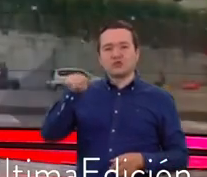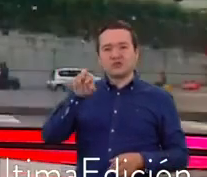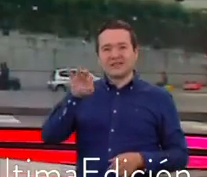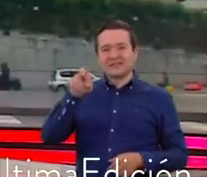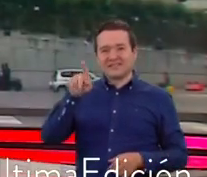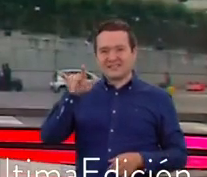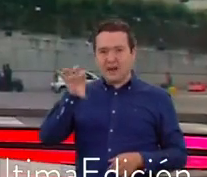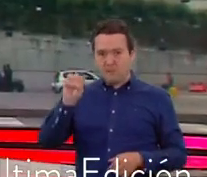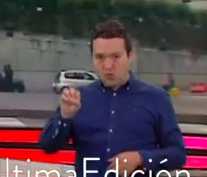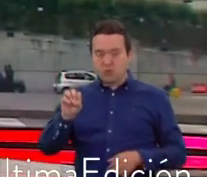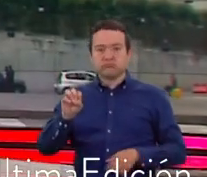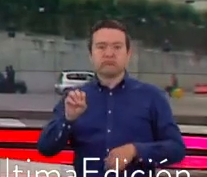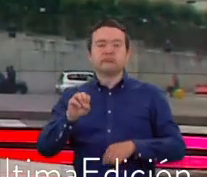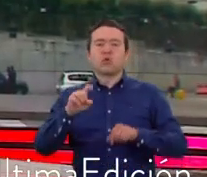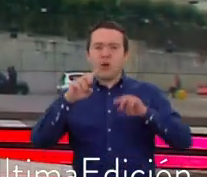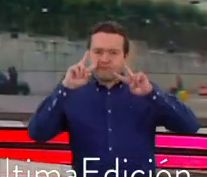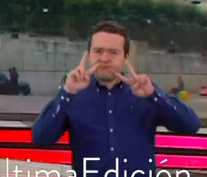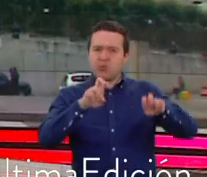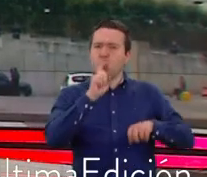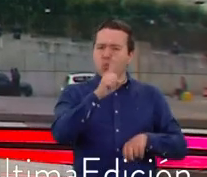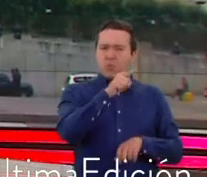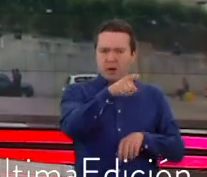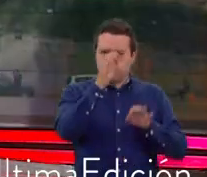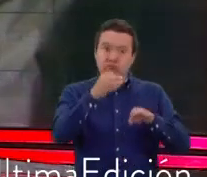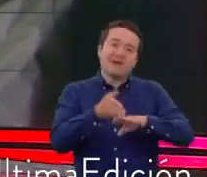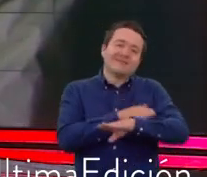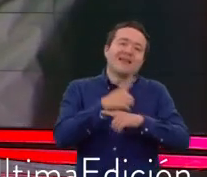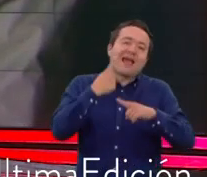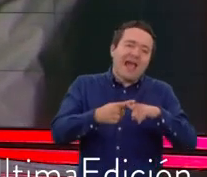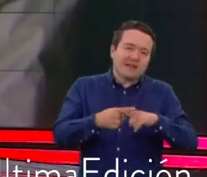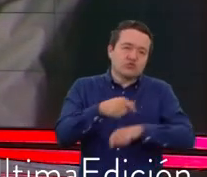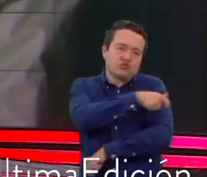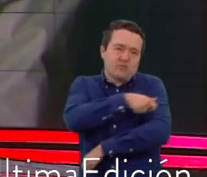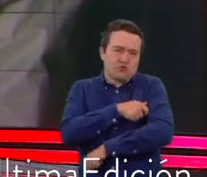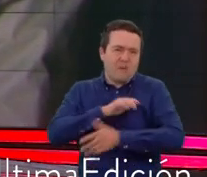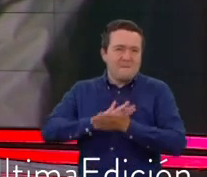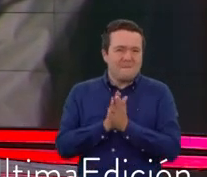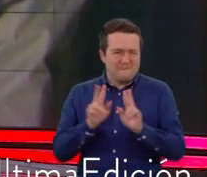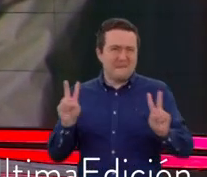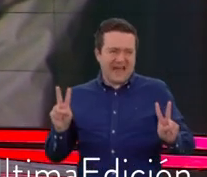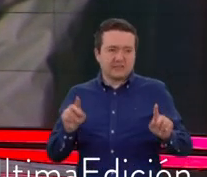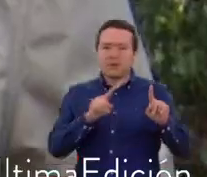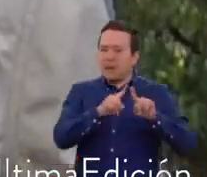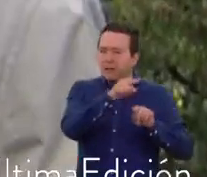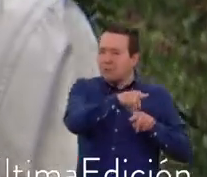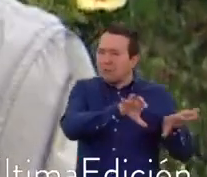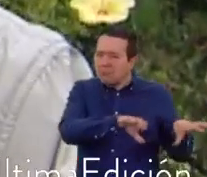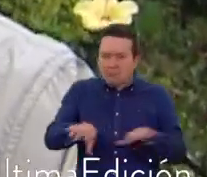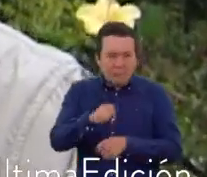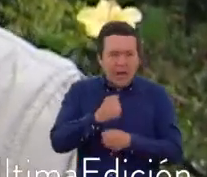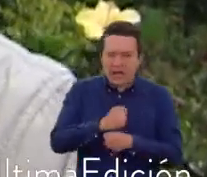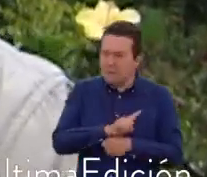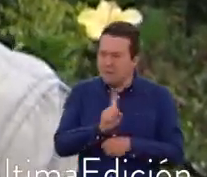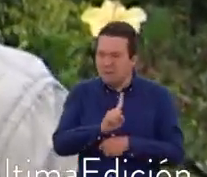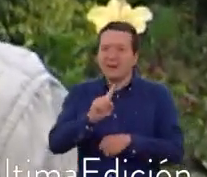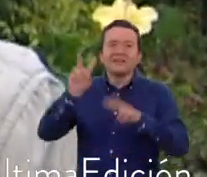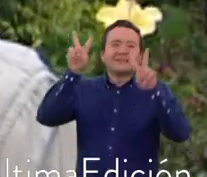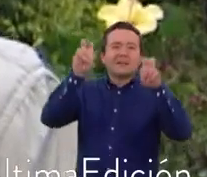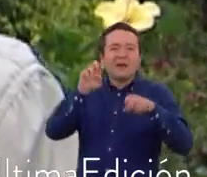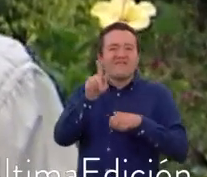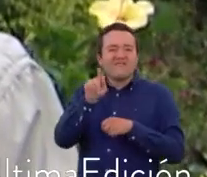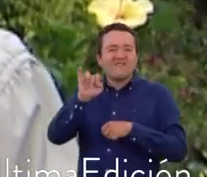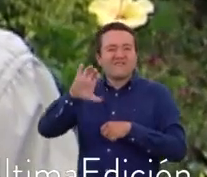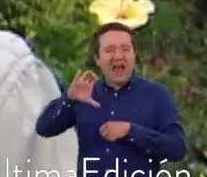se adelanta en su contra por irregularidades en la desmovilización de un bloque de las farc en las últimas horas se